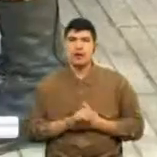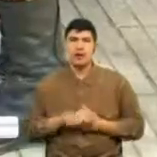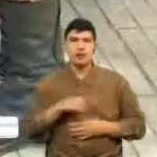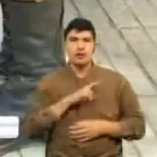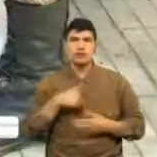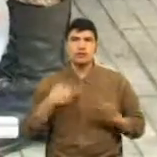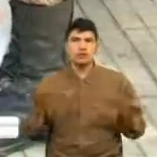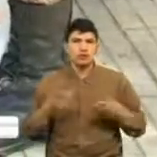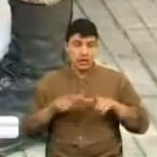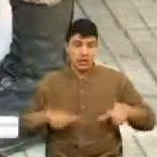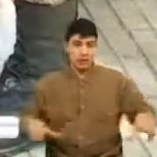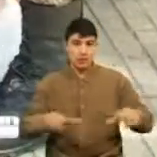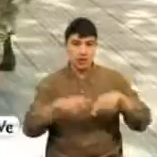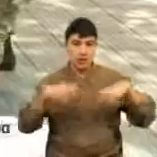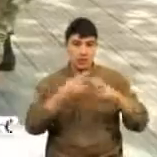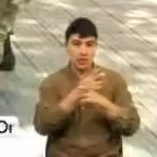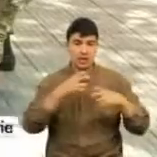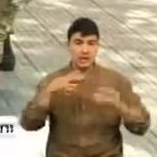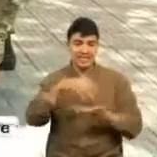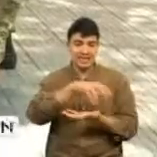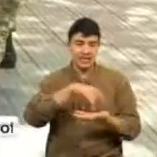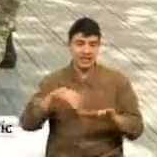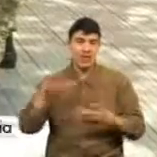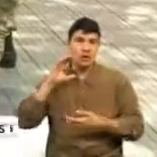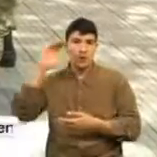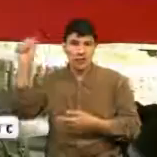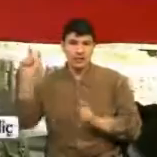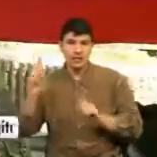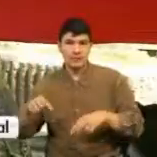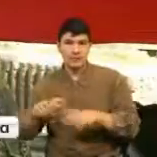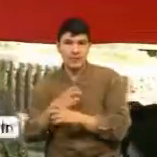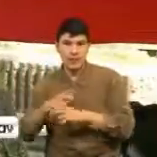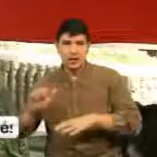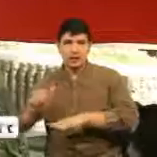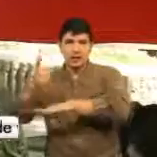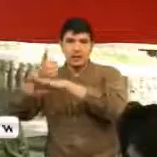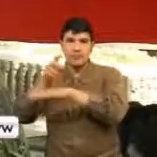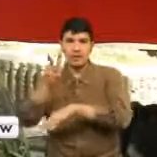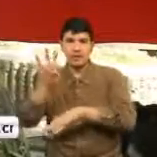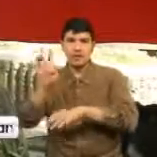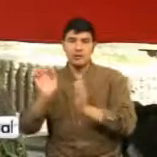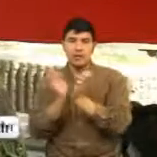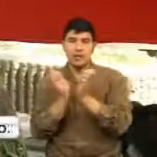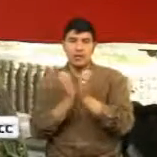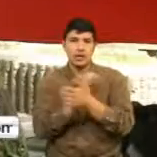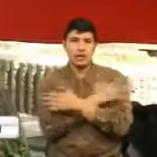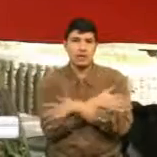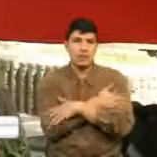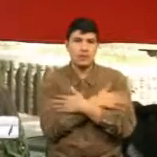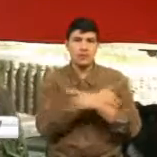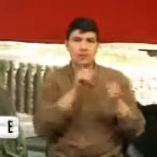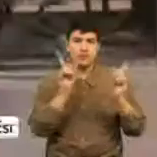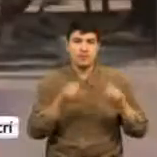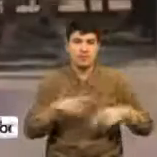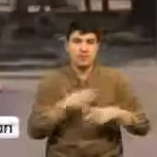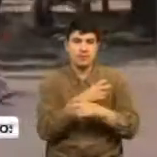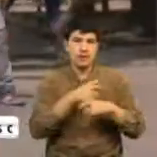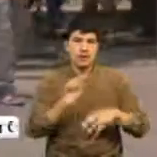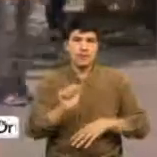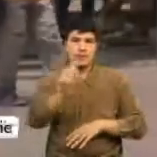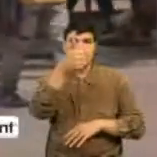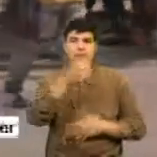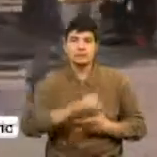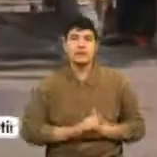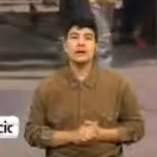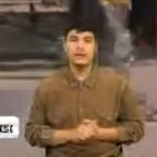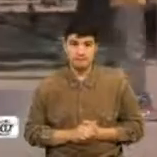en aquí en google estamos en el parque santander en ocaña en el parque principal 29 mayo en pamplona e igualmente en el parque principal las